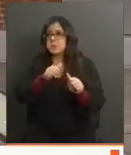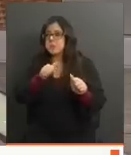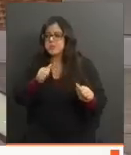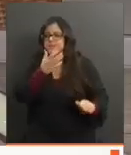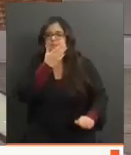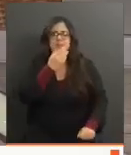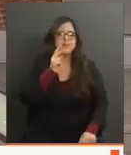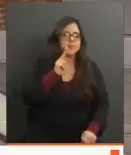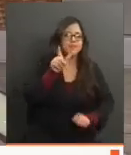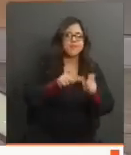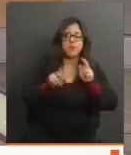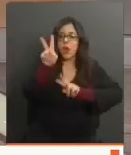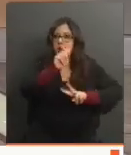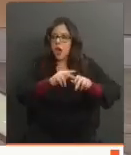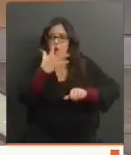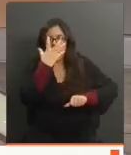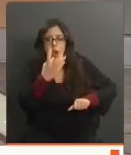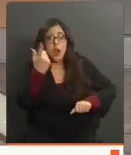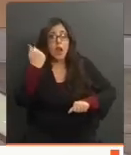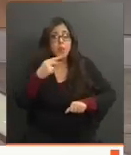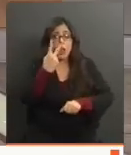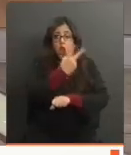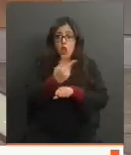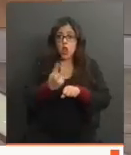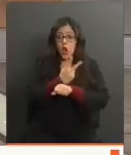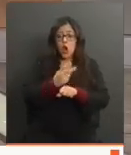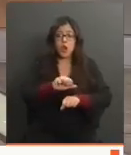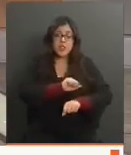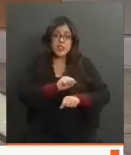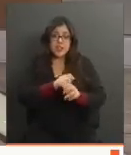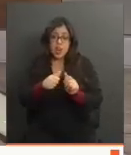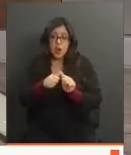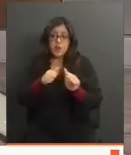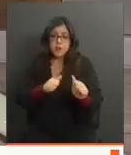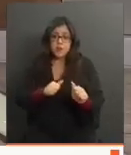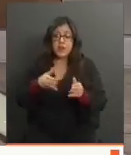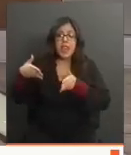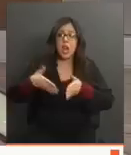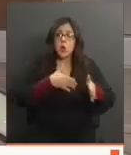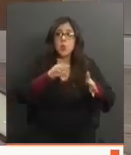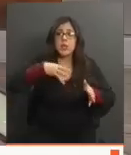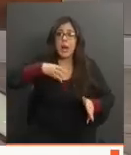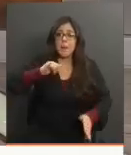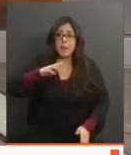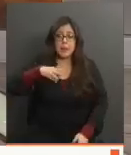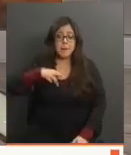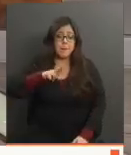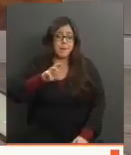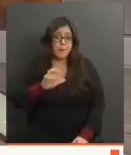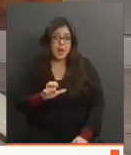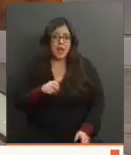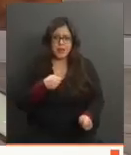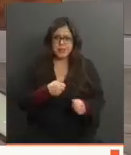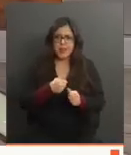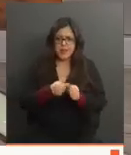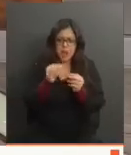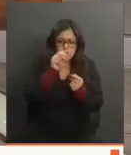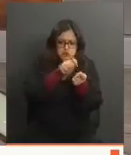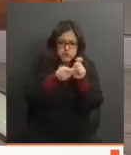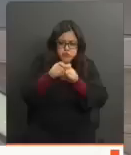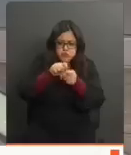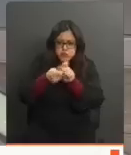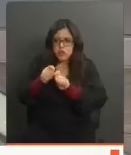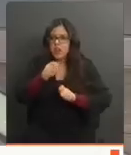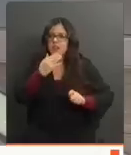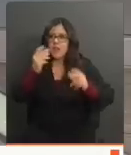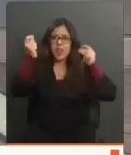los turistas. Pero a menos de 2 horas de Santiago, la ruta del mimbre está más viva que nunca. Y no solo con sus creaciones en